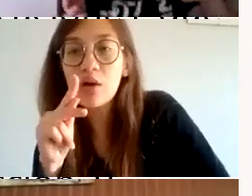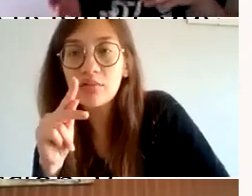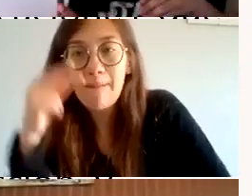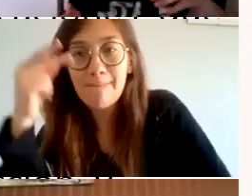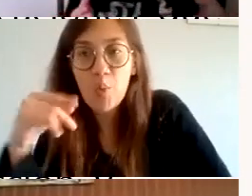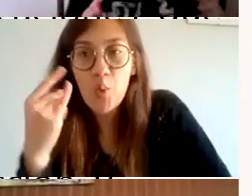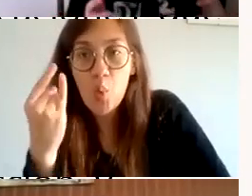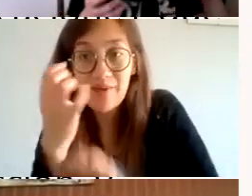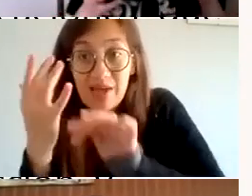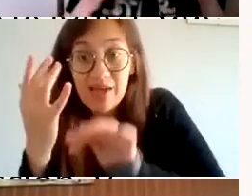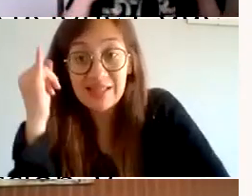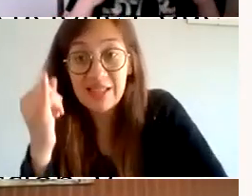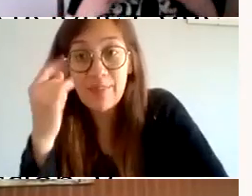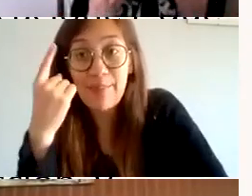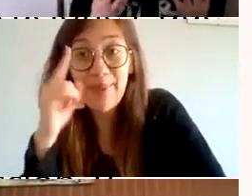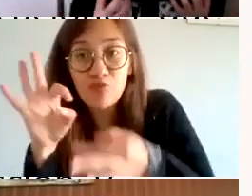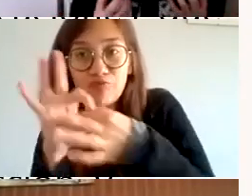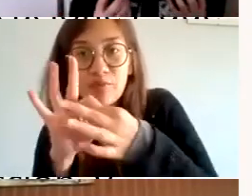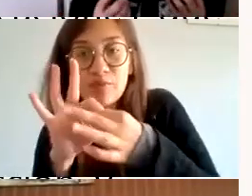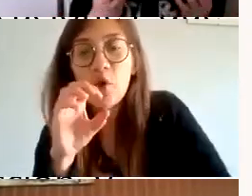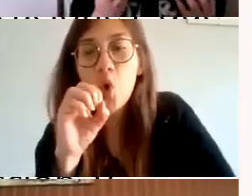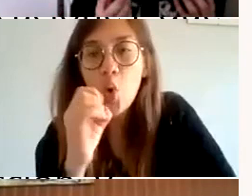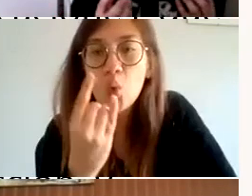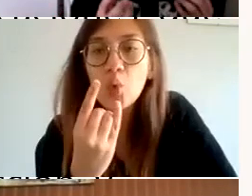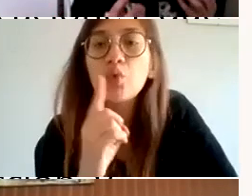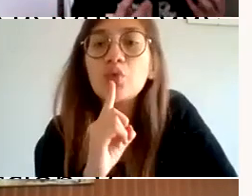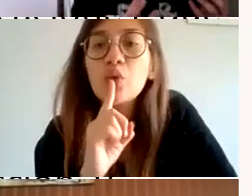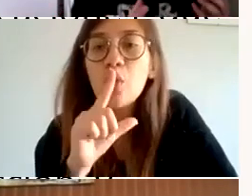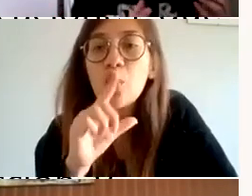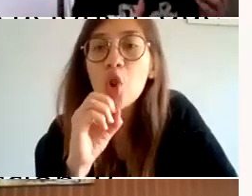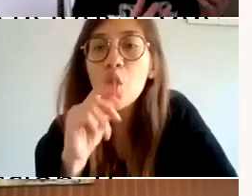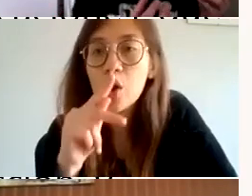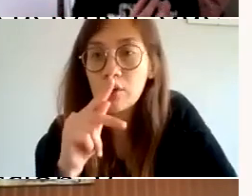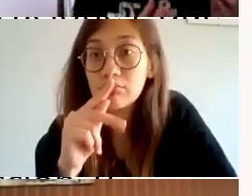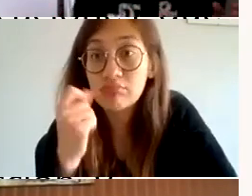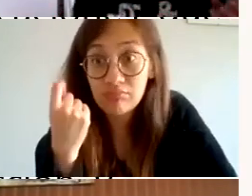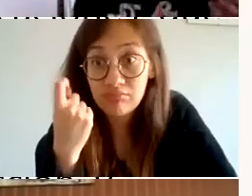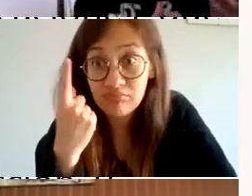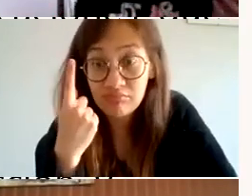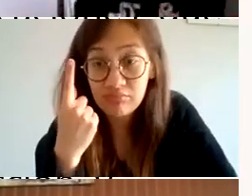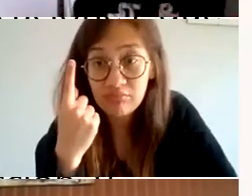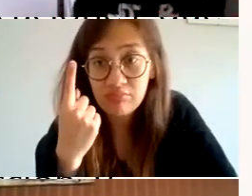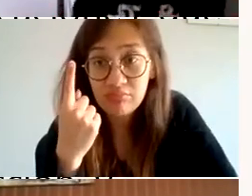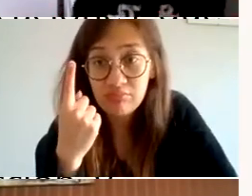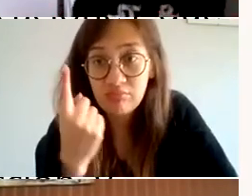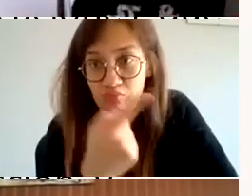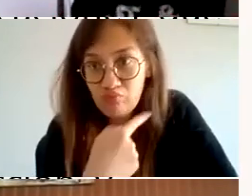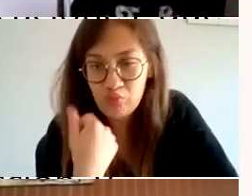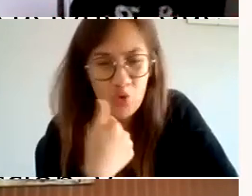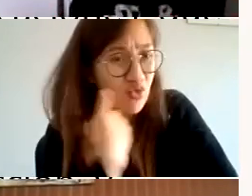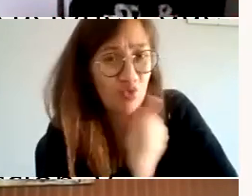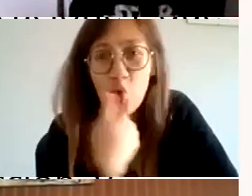a la UH, pero físicamente los correos los gestiona una aplicación que es Outlook,